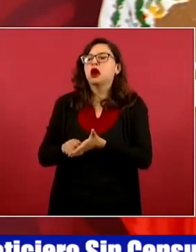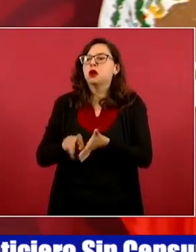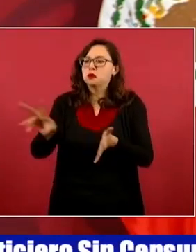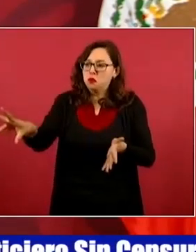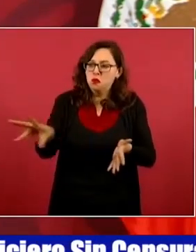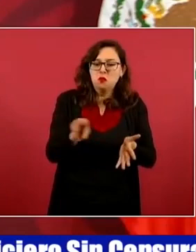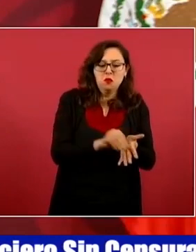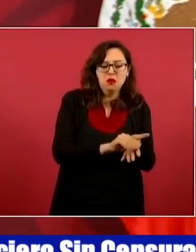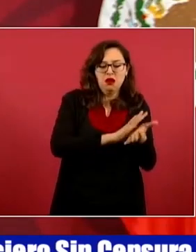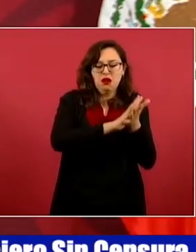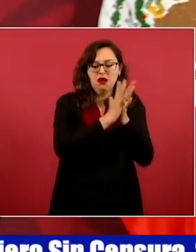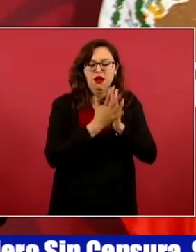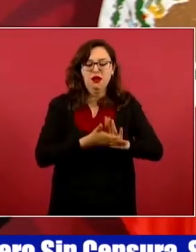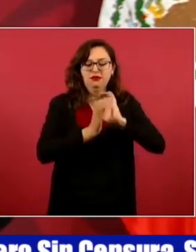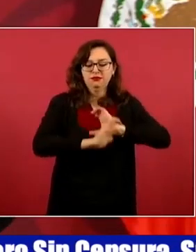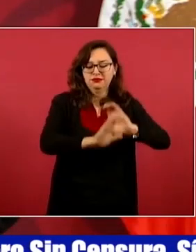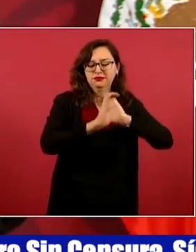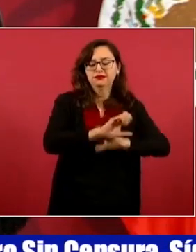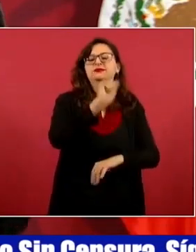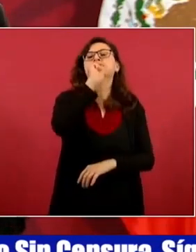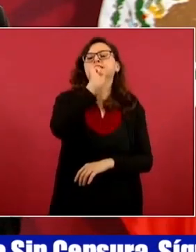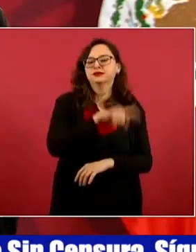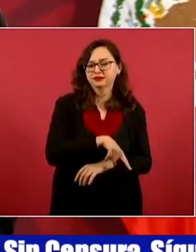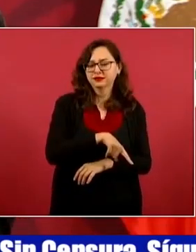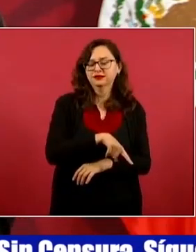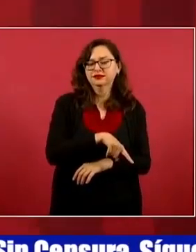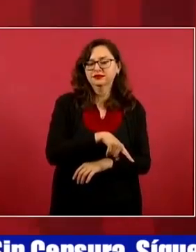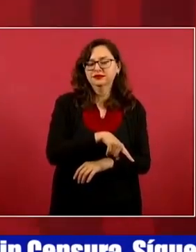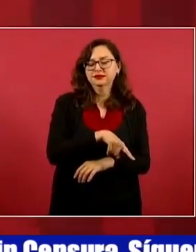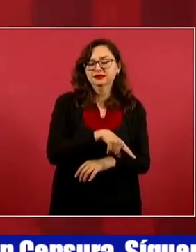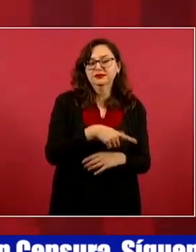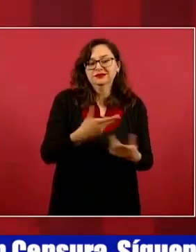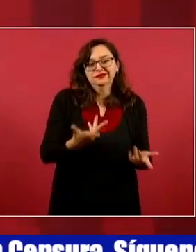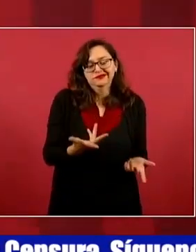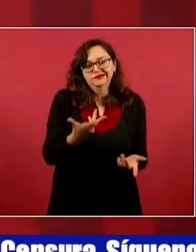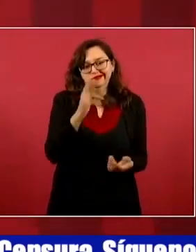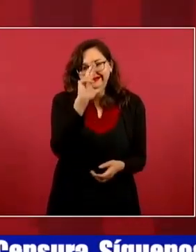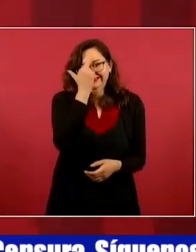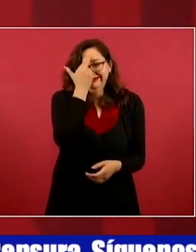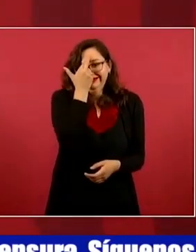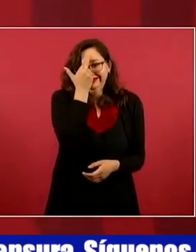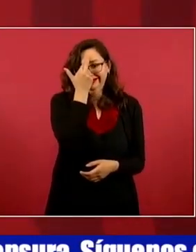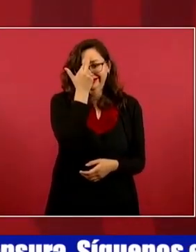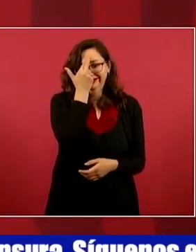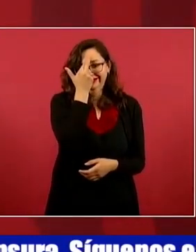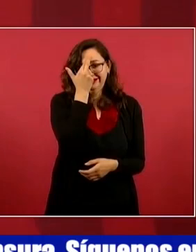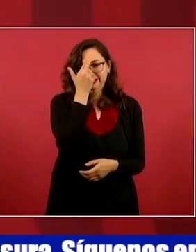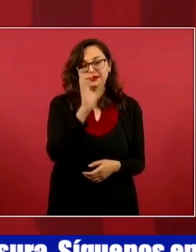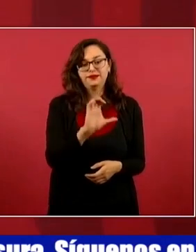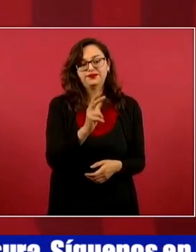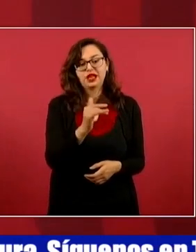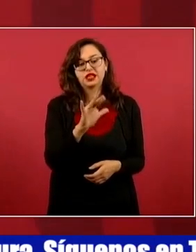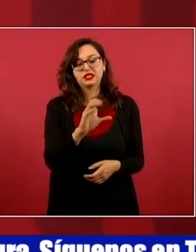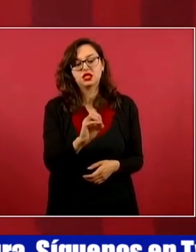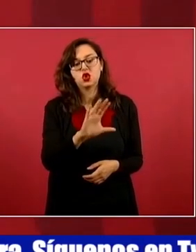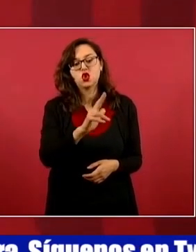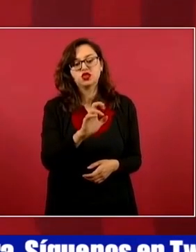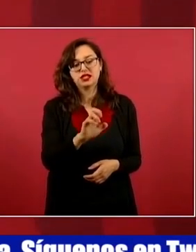Imagínense a Chicoché con la muralla